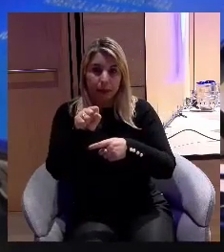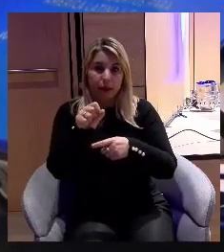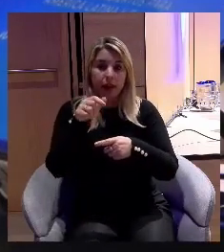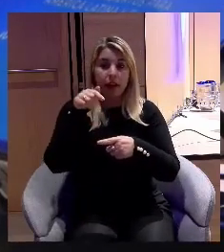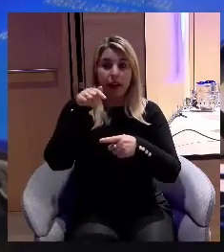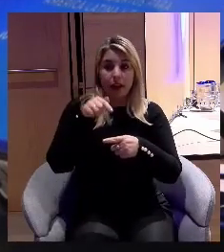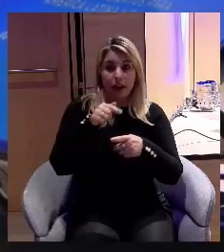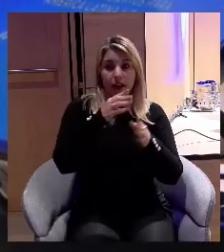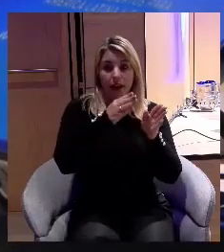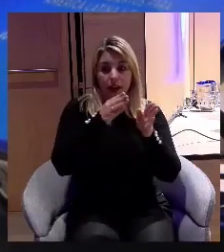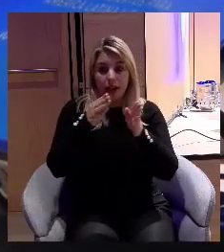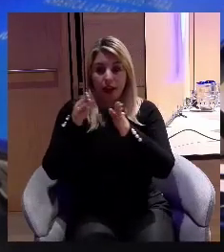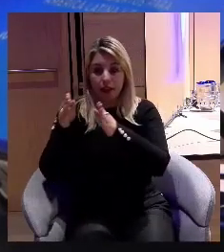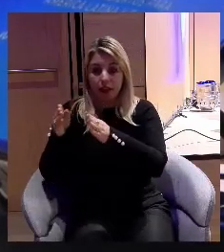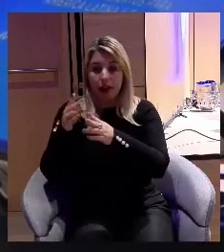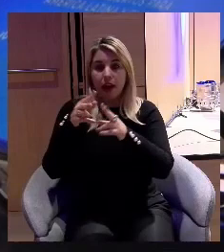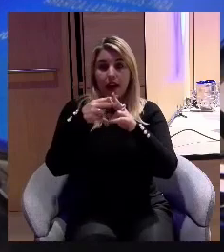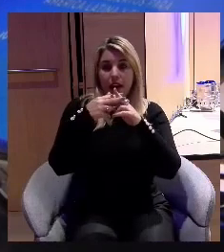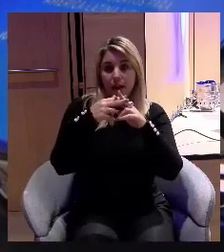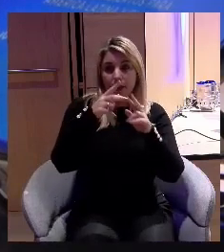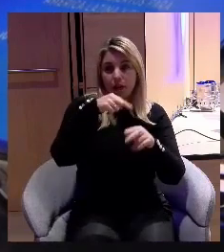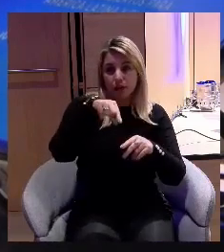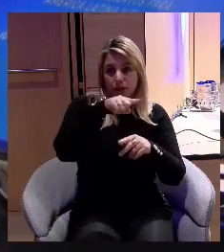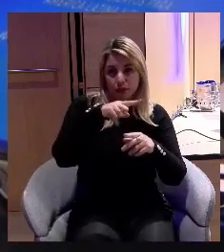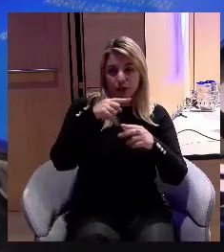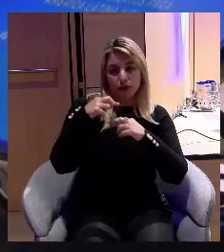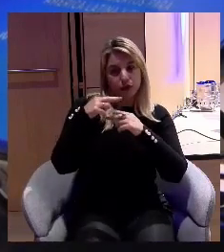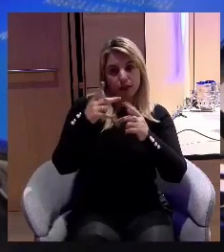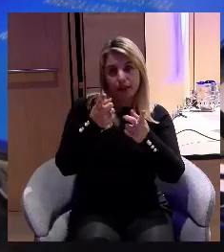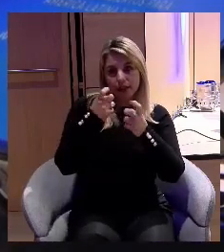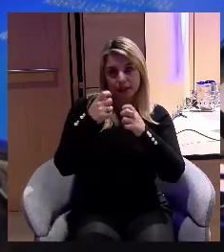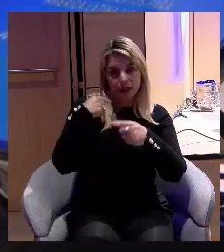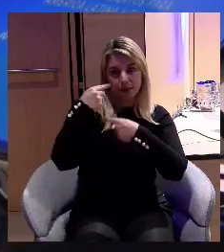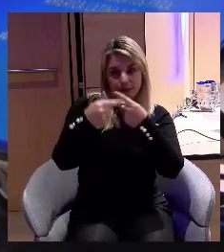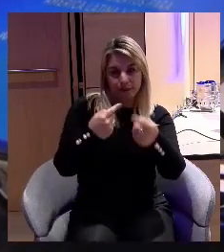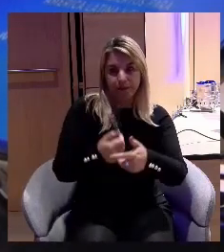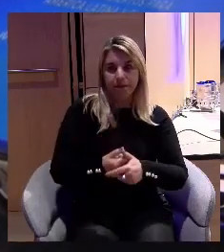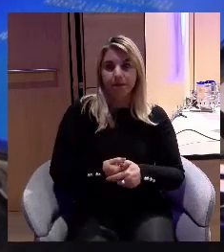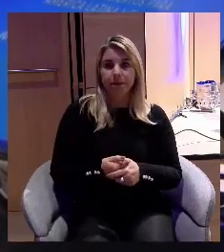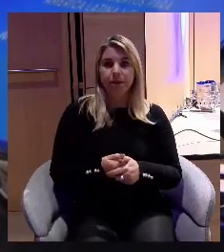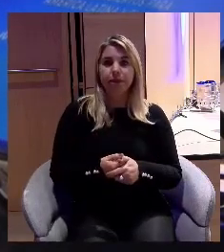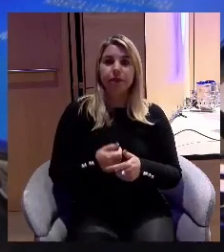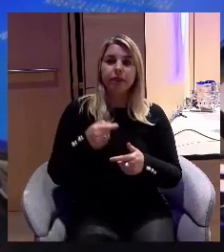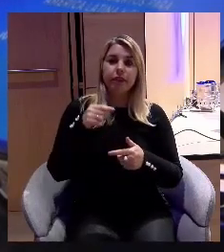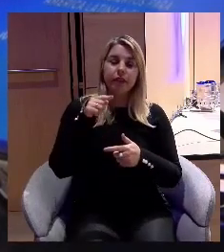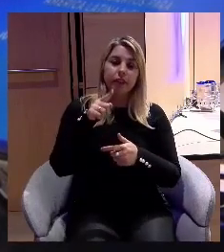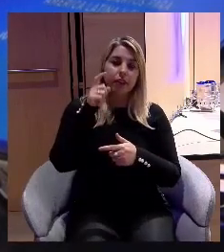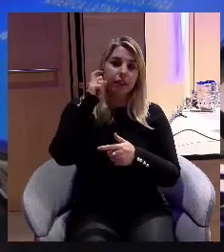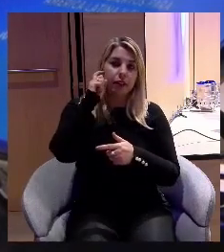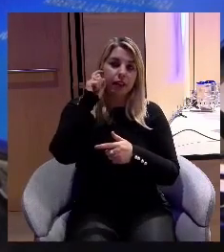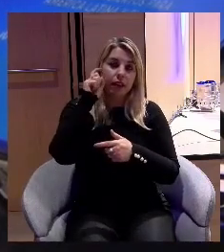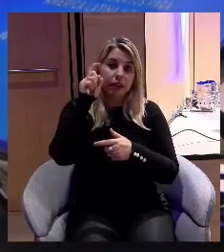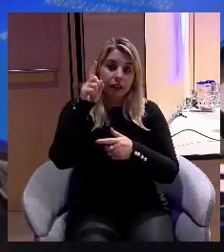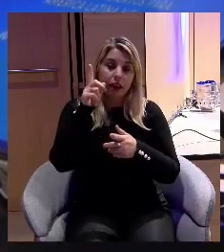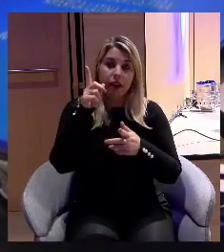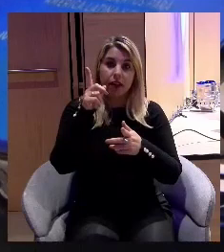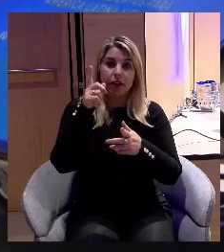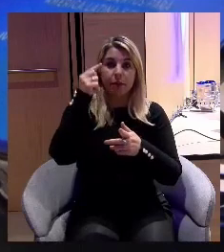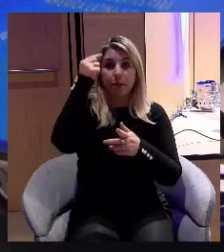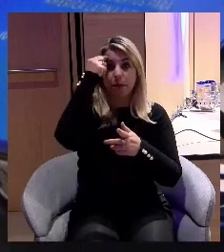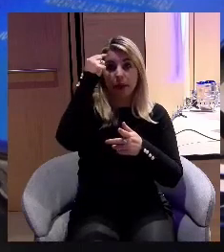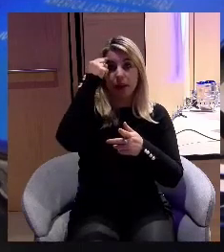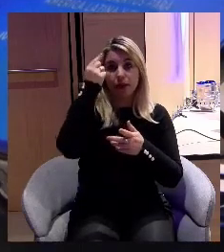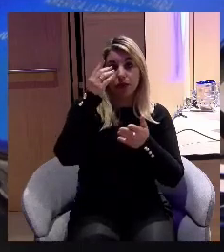de eso, cuál es la herramienta que tenemos que sostener, ¿no? Es un poco como en función de lo que pienso de la